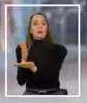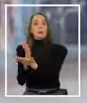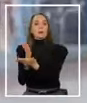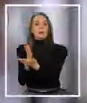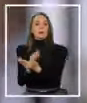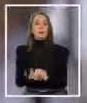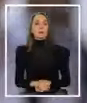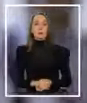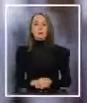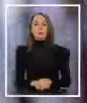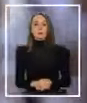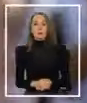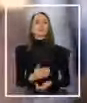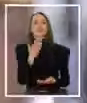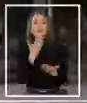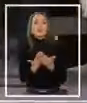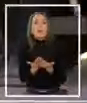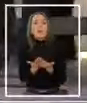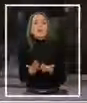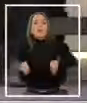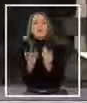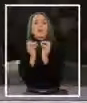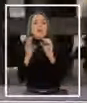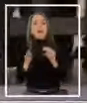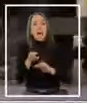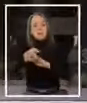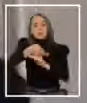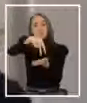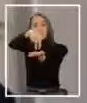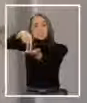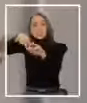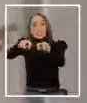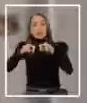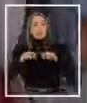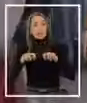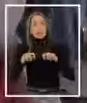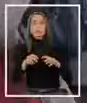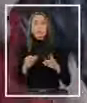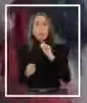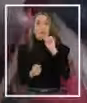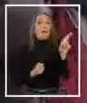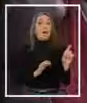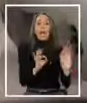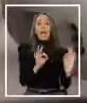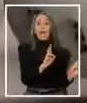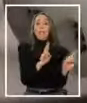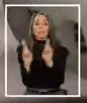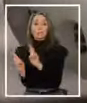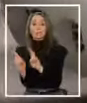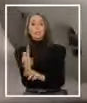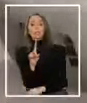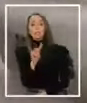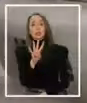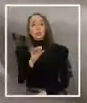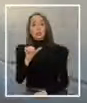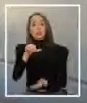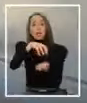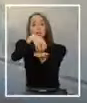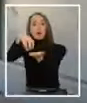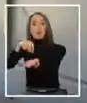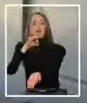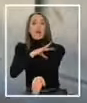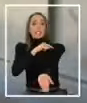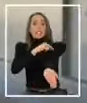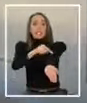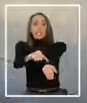establecimientos educacionales. ¿Cuándo volverán las clases presenciales? Pregunta aún sin respuesta. Hoy 146 comunas a nivel nacional